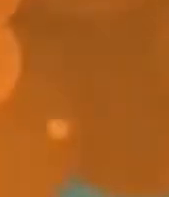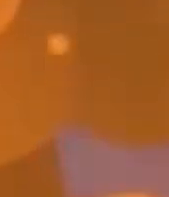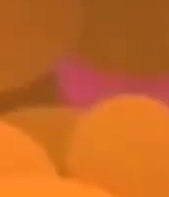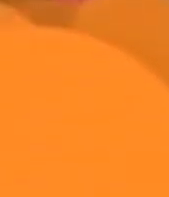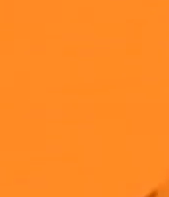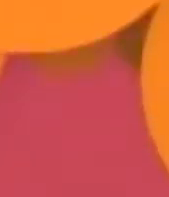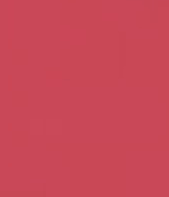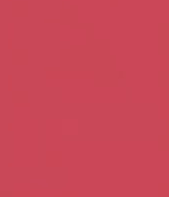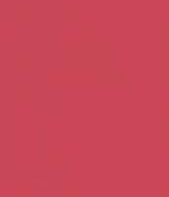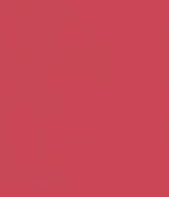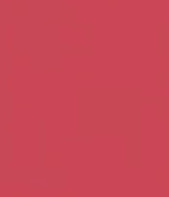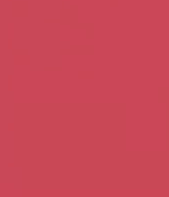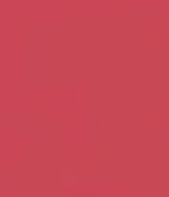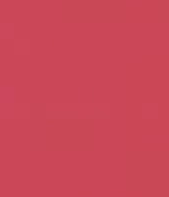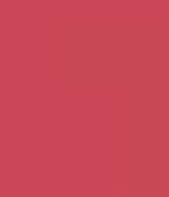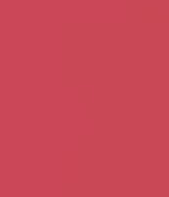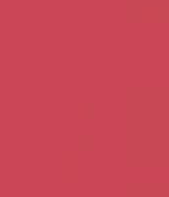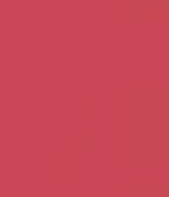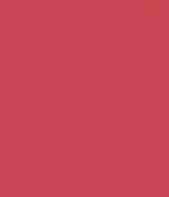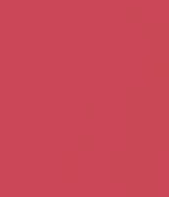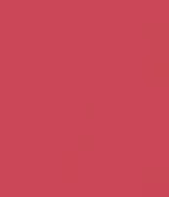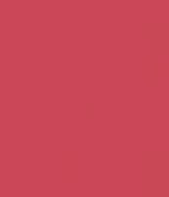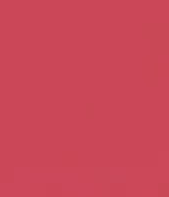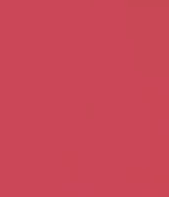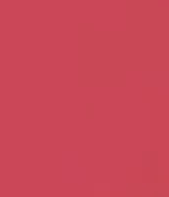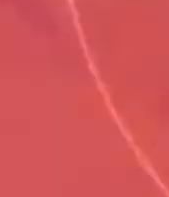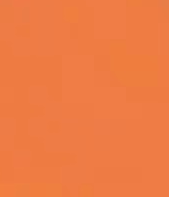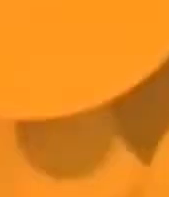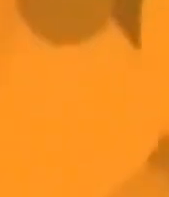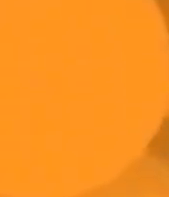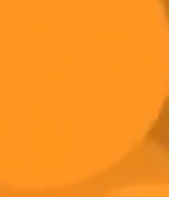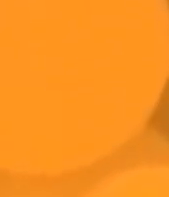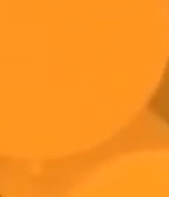viendo las noticias.